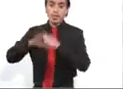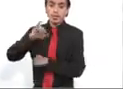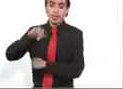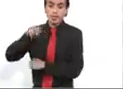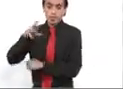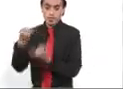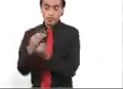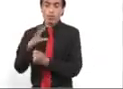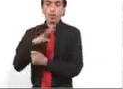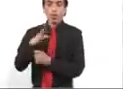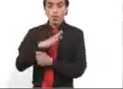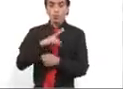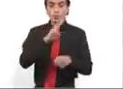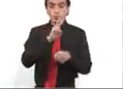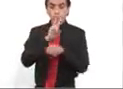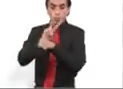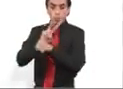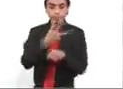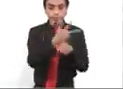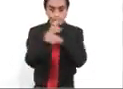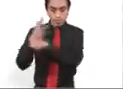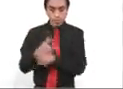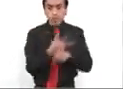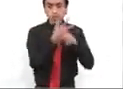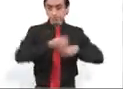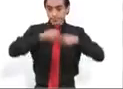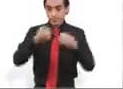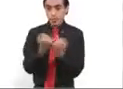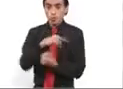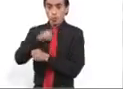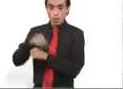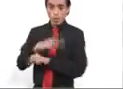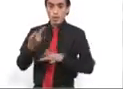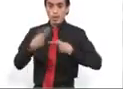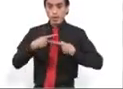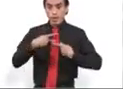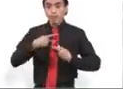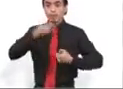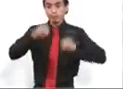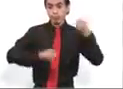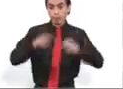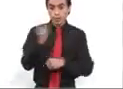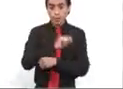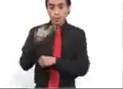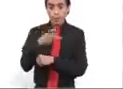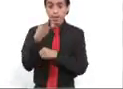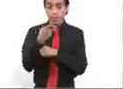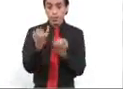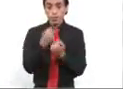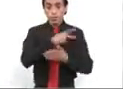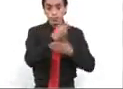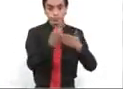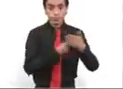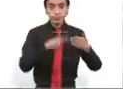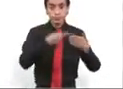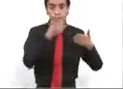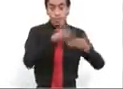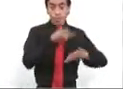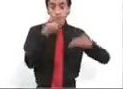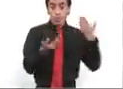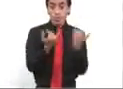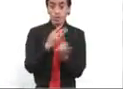con validador, con cámaras de seguridad, con conductores profesionales. Esos mismos proyectos ahora